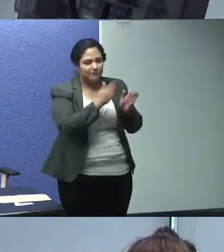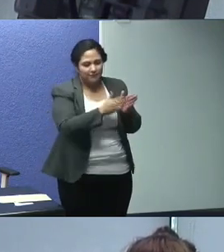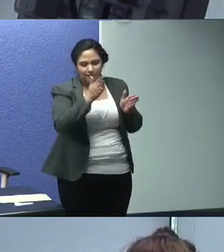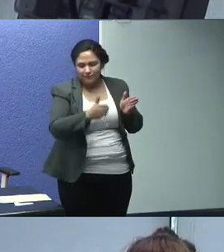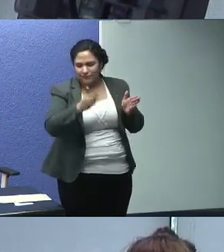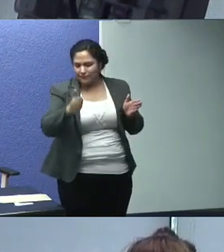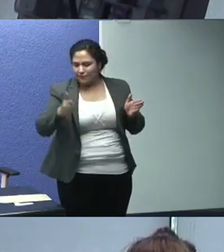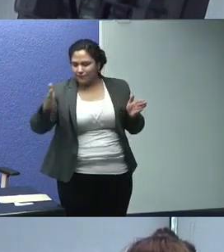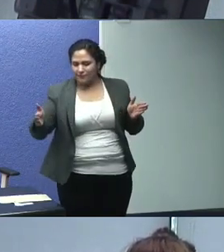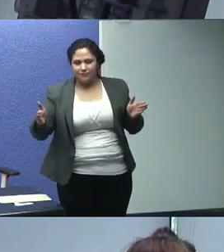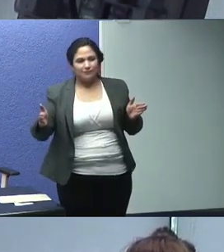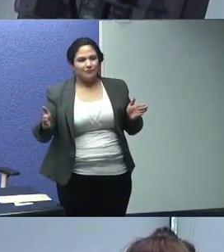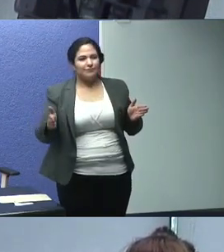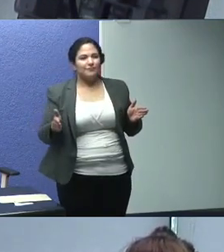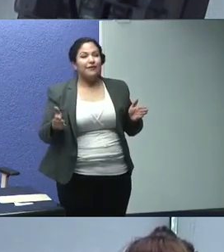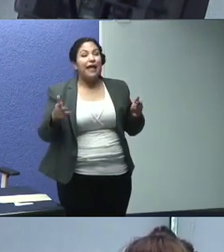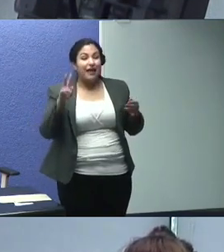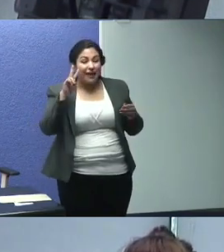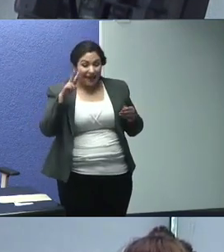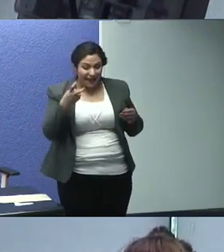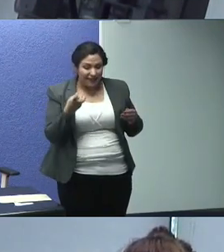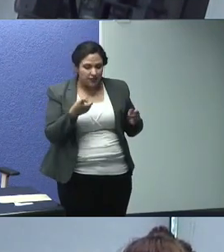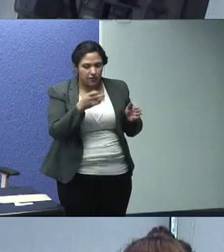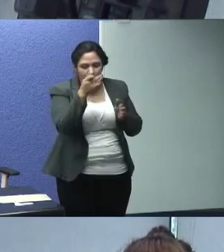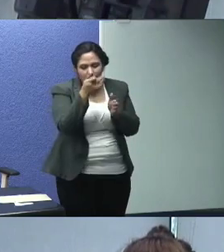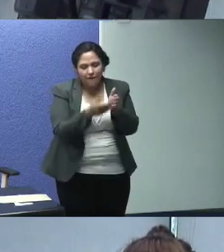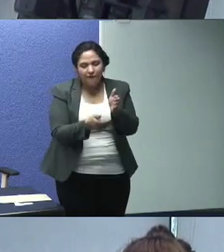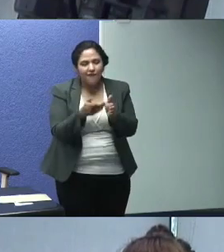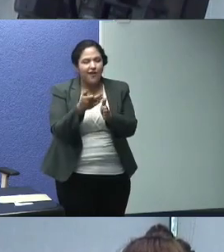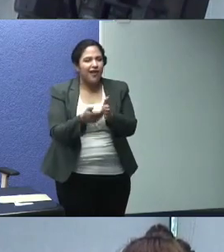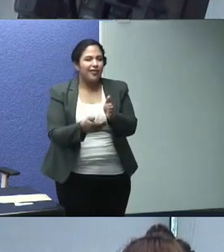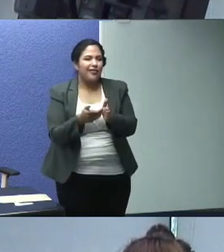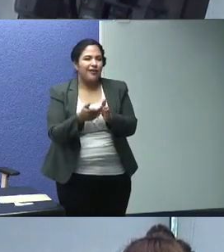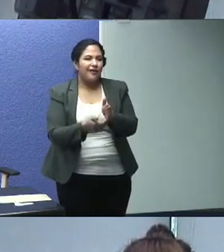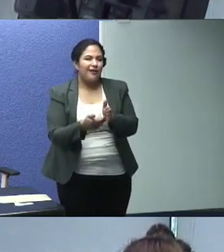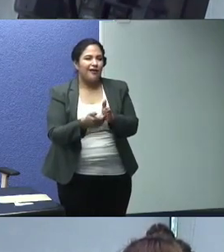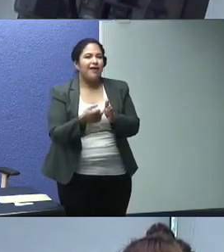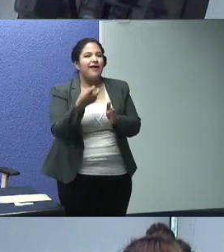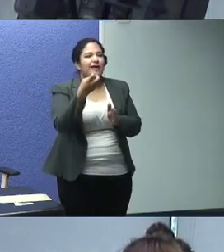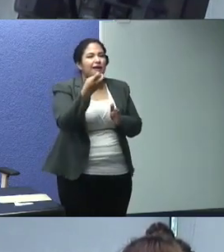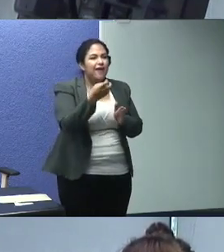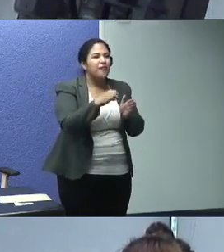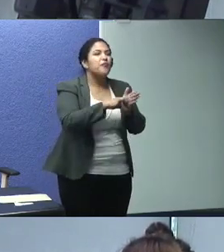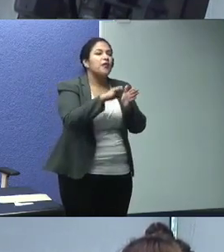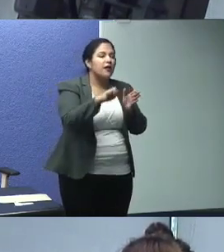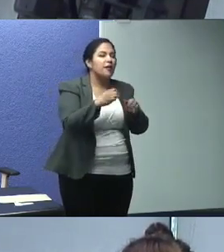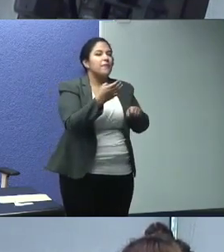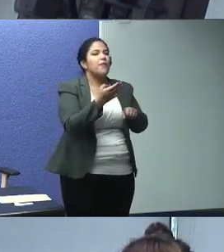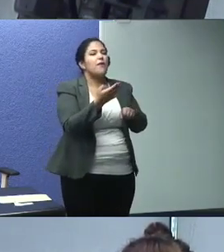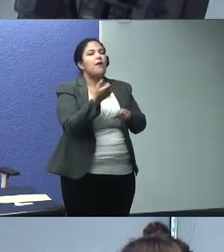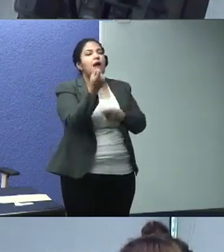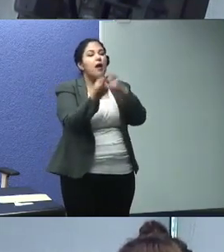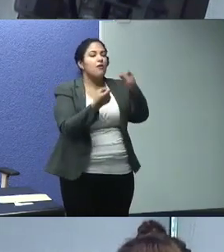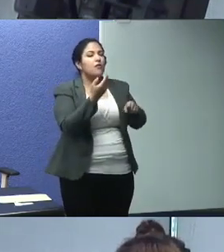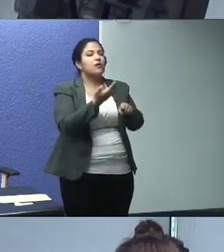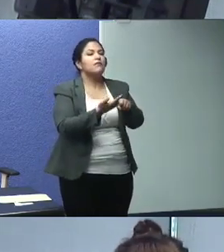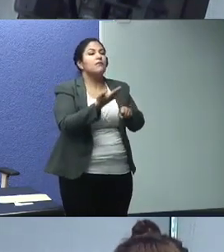nuestra universidad los planes de estudio tienen las materias que estarían